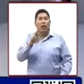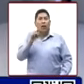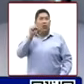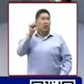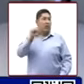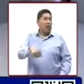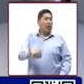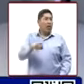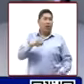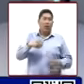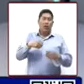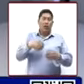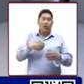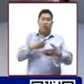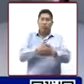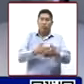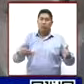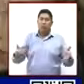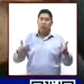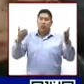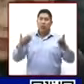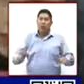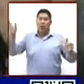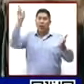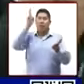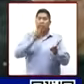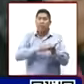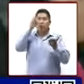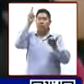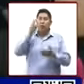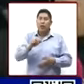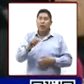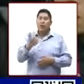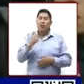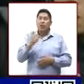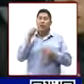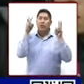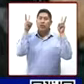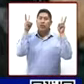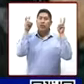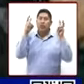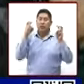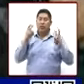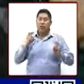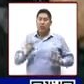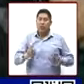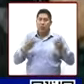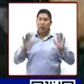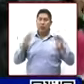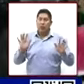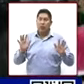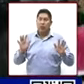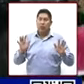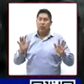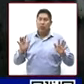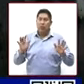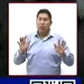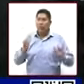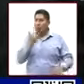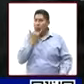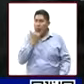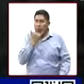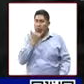Exactamente, y estamos en el salón donde se acaba de firmar un acuerdo. Son 10 puntos justamente. Un